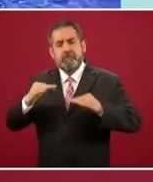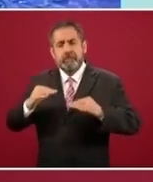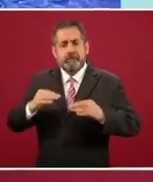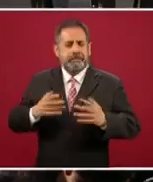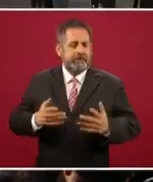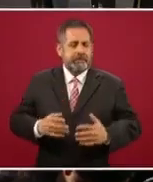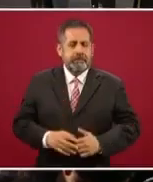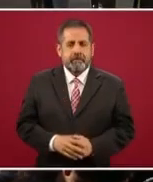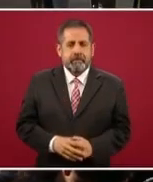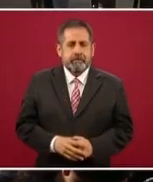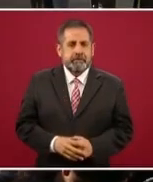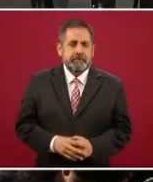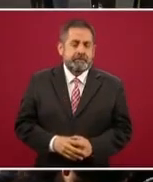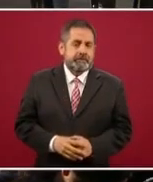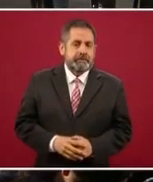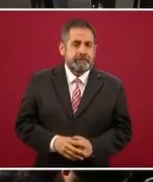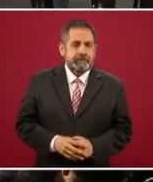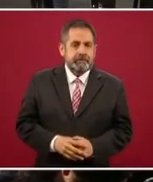De